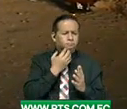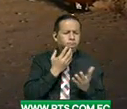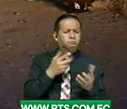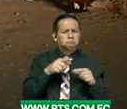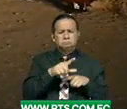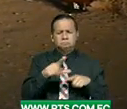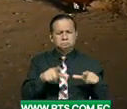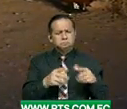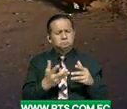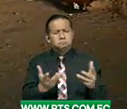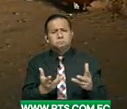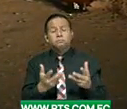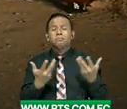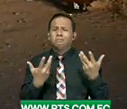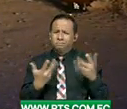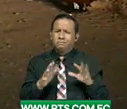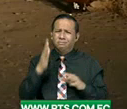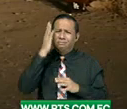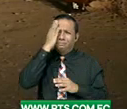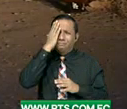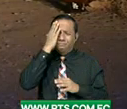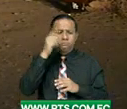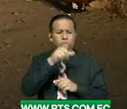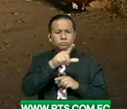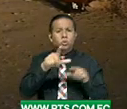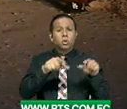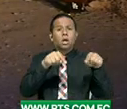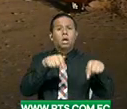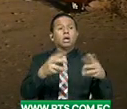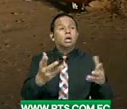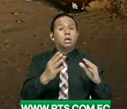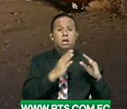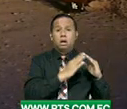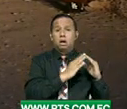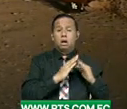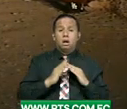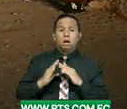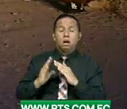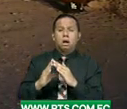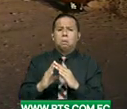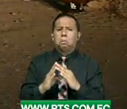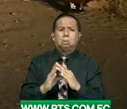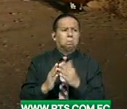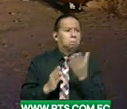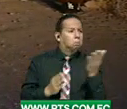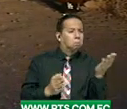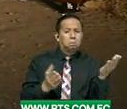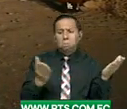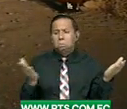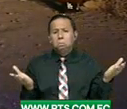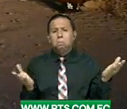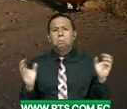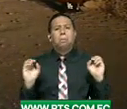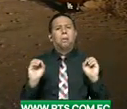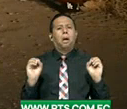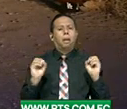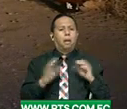aunque como observan es un lugar no habitado, no hay casas tanto a la izquierda ni como a la